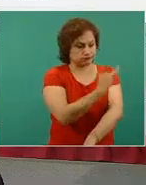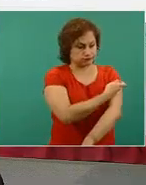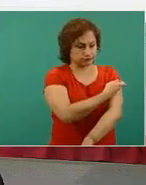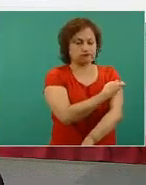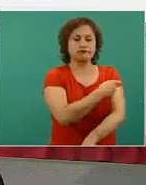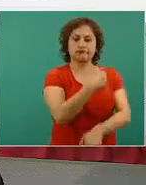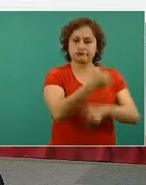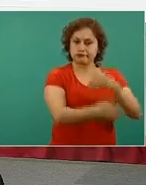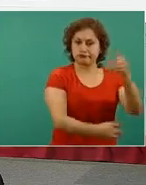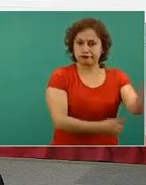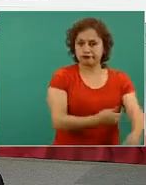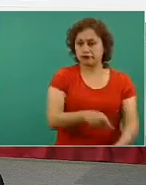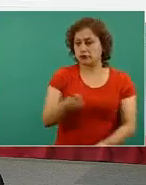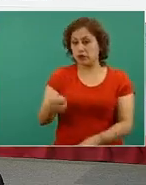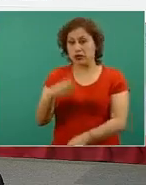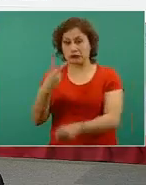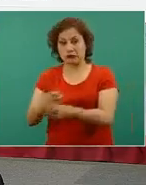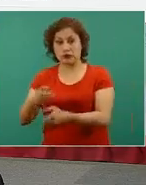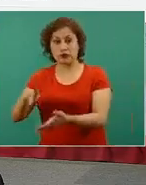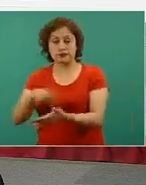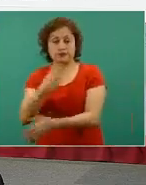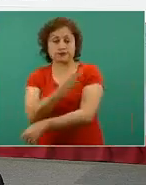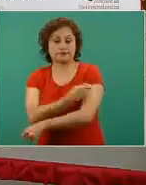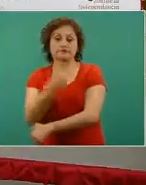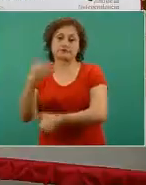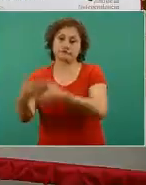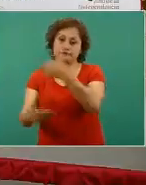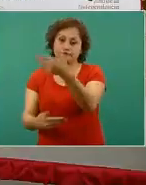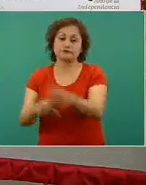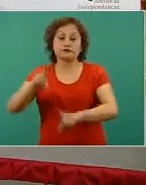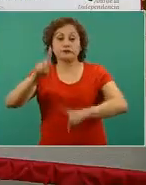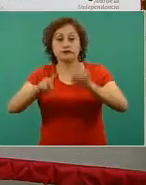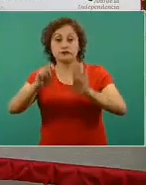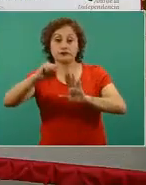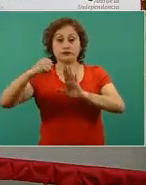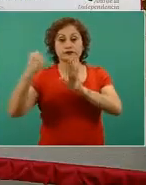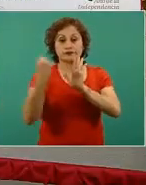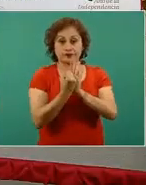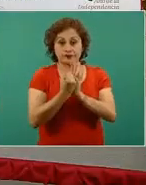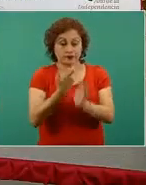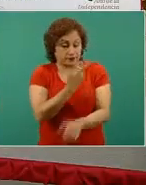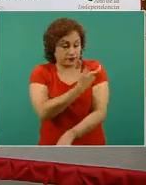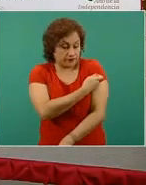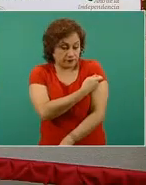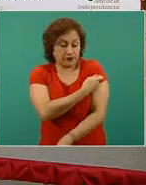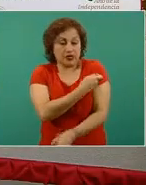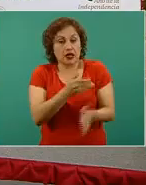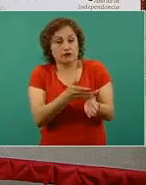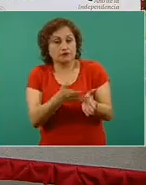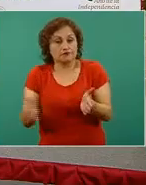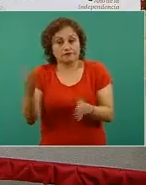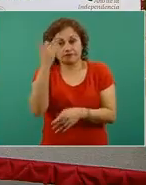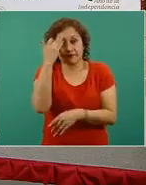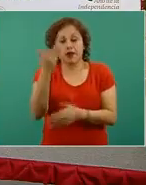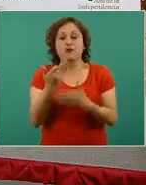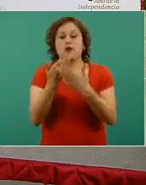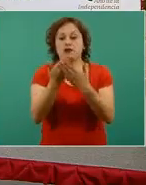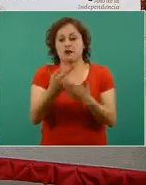segunda, de acuerdo a cuál es la vacuna que les tocó y cuándo es el calendario de segunda vacuna. La siguiente.